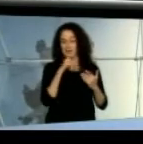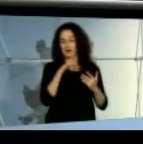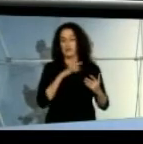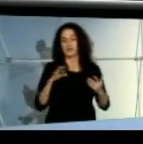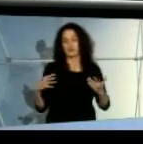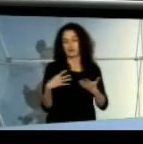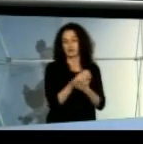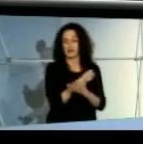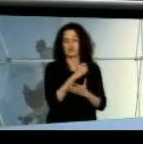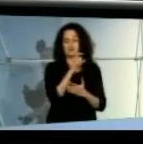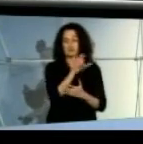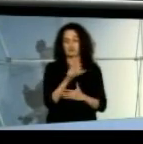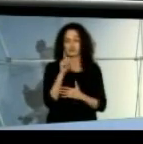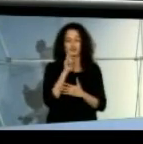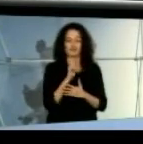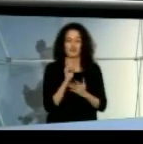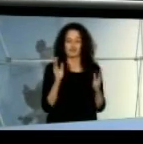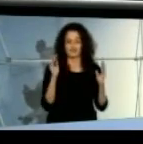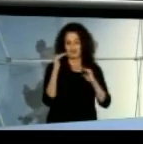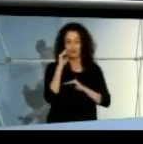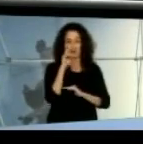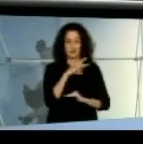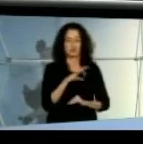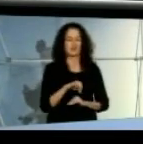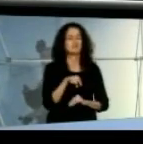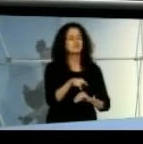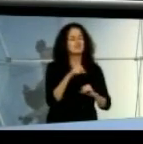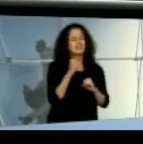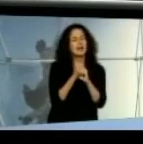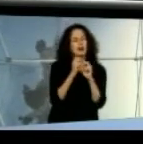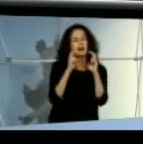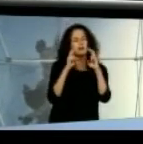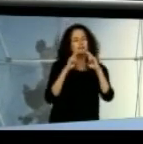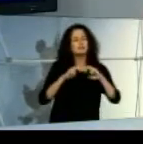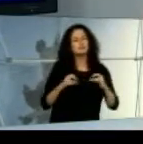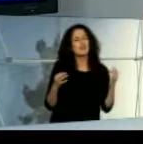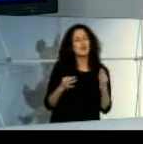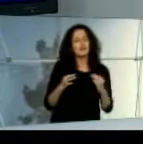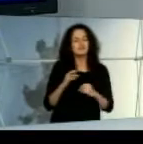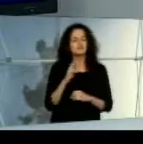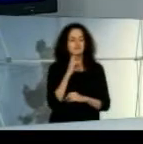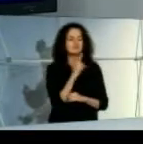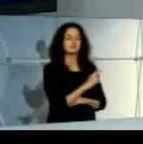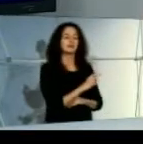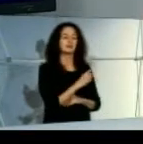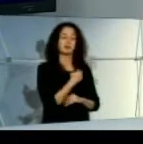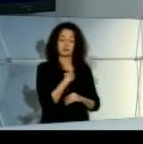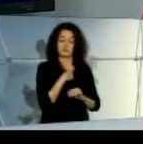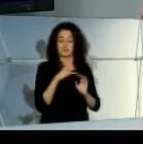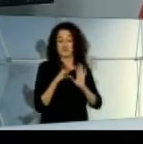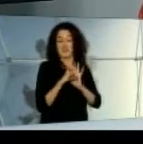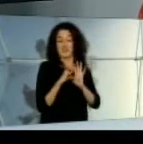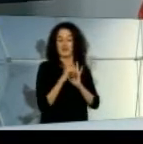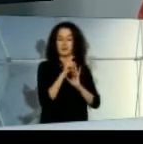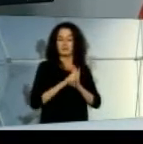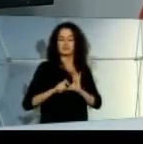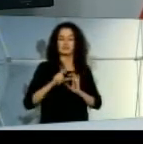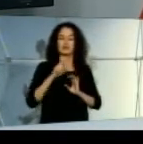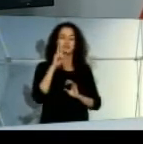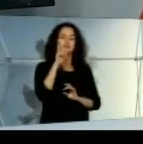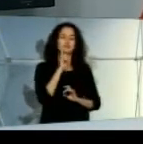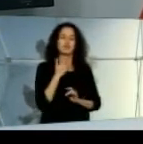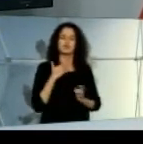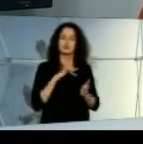este colectivo. ¿En qué ha consistido este trabajo, José Antonio? Bueno, mi cercanía con las personas sordas, haber sido profesor de